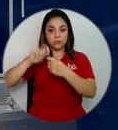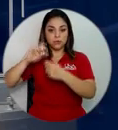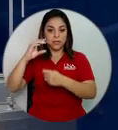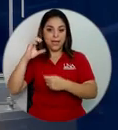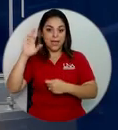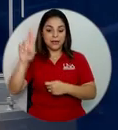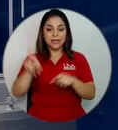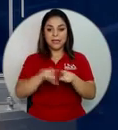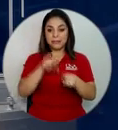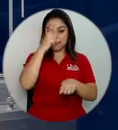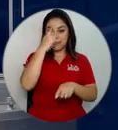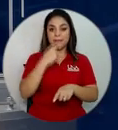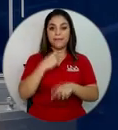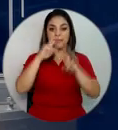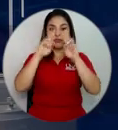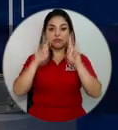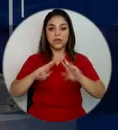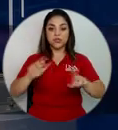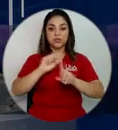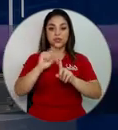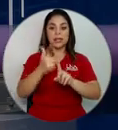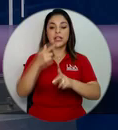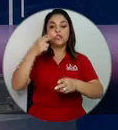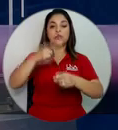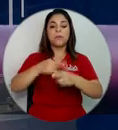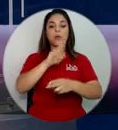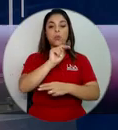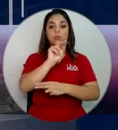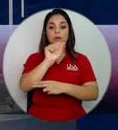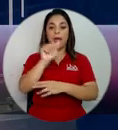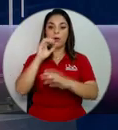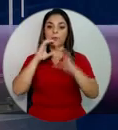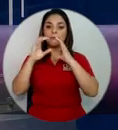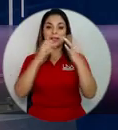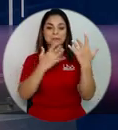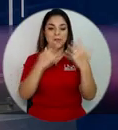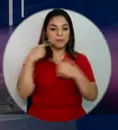www.una.ac.cr y también en nuestros perfiles de redes sociales bajo el nombre de